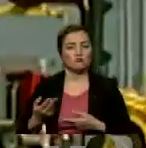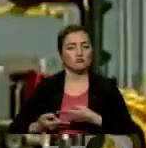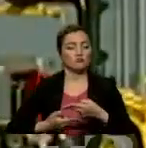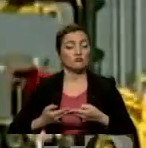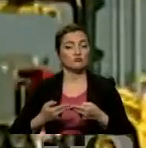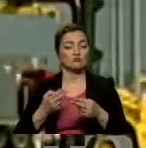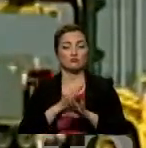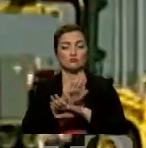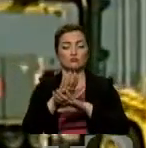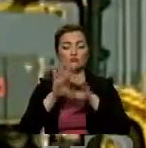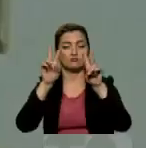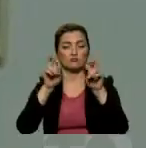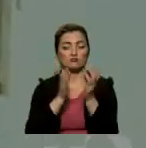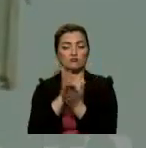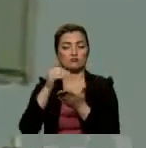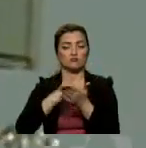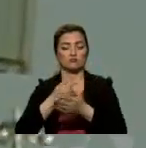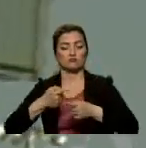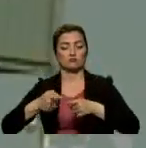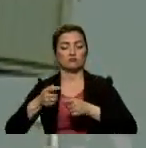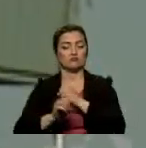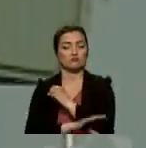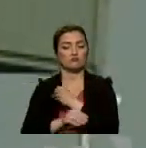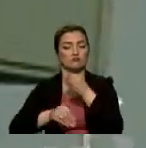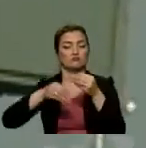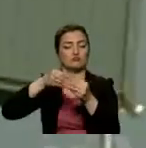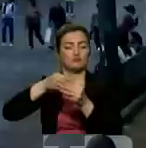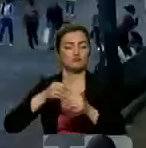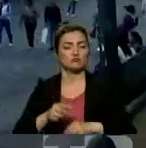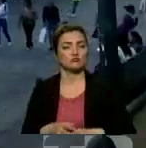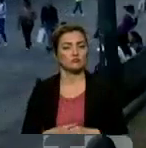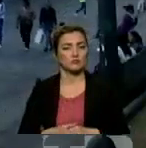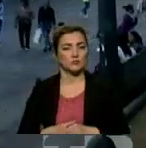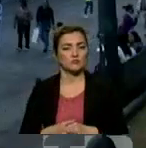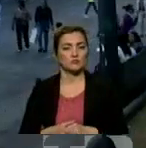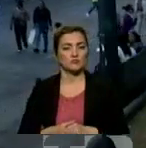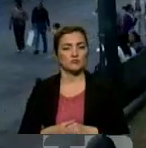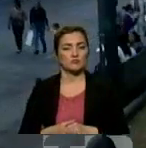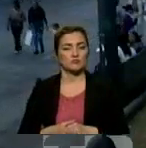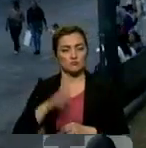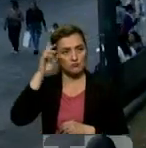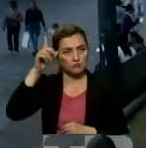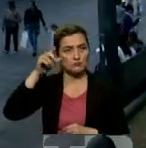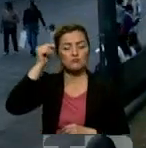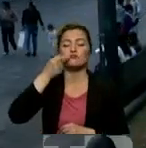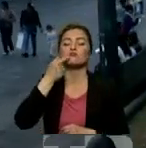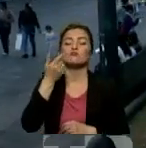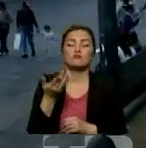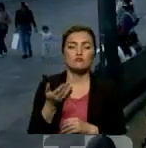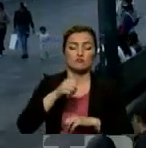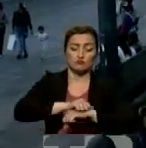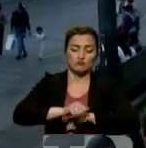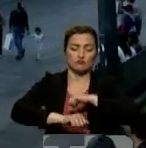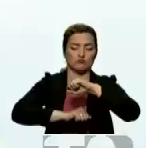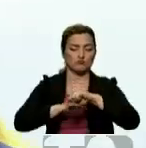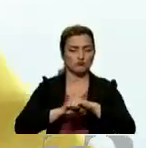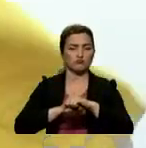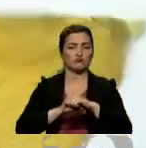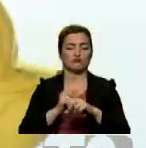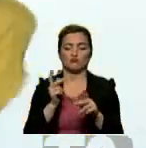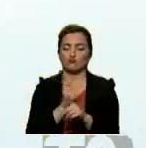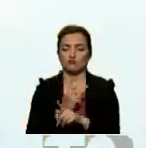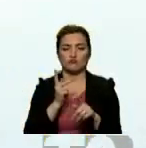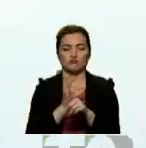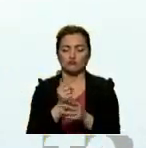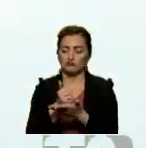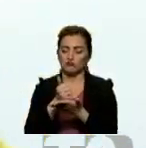se abordarán temas de acceso a mercados y promoción de inversiones. La idea, según el gobierno, es estructurar de manera